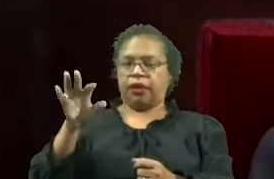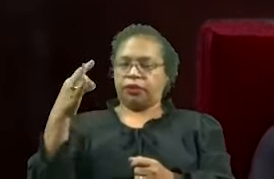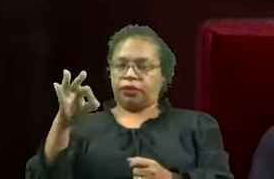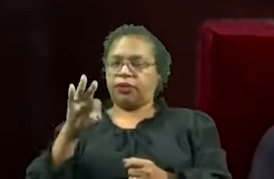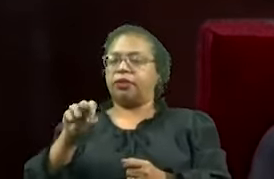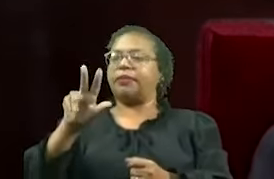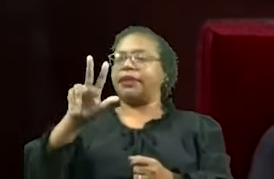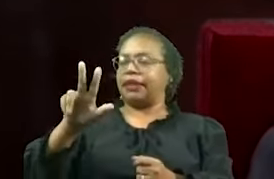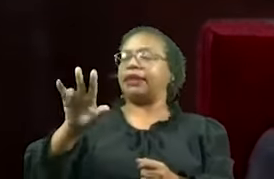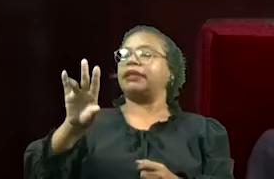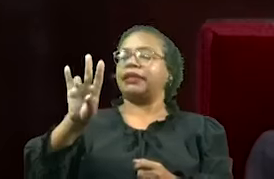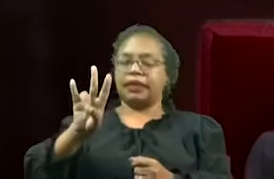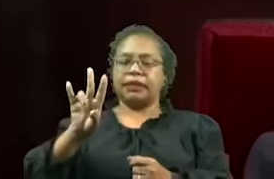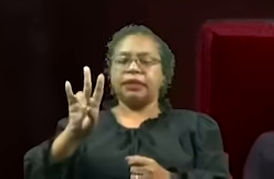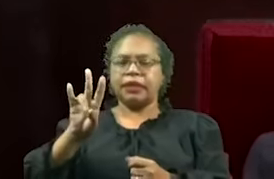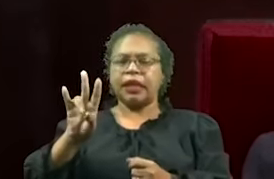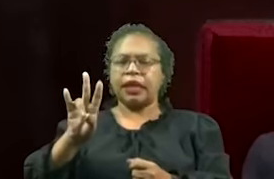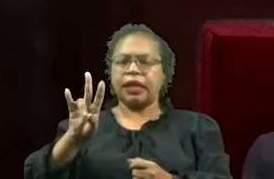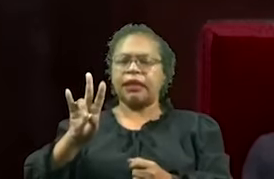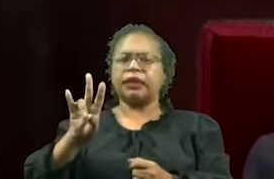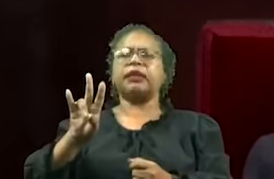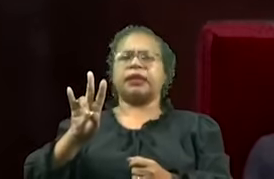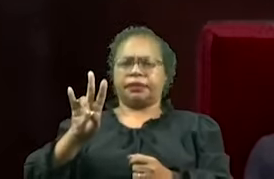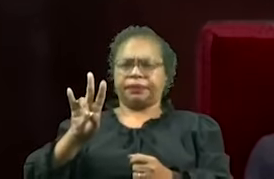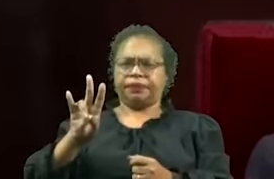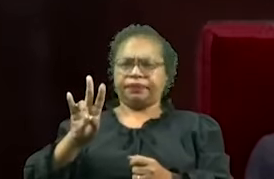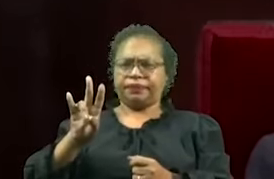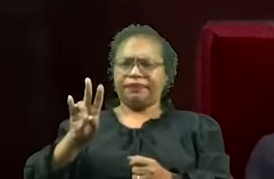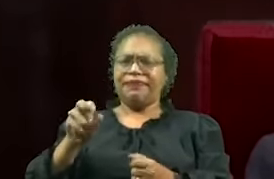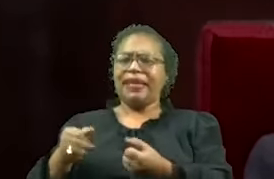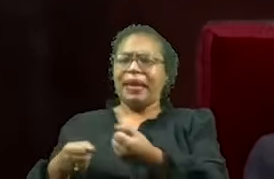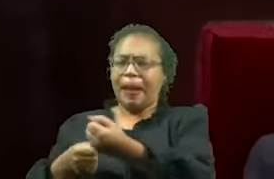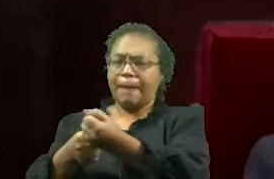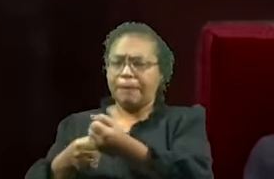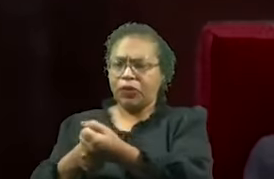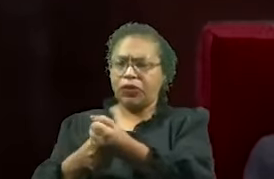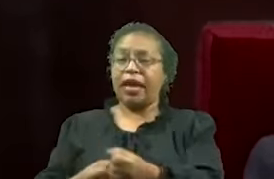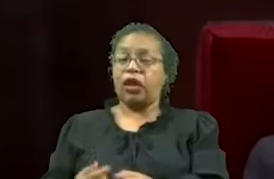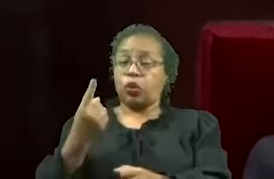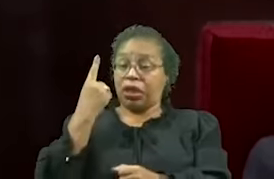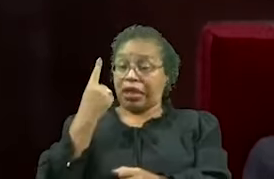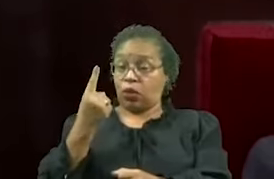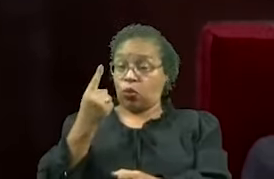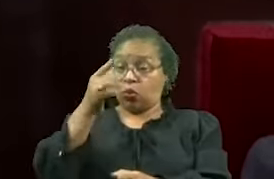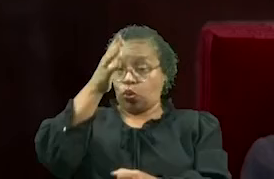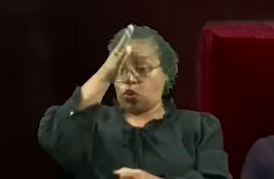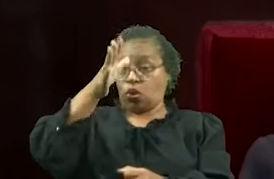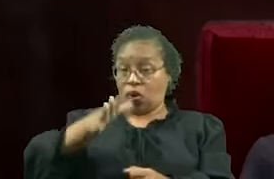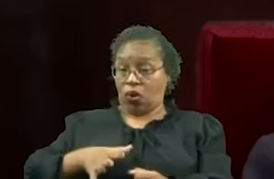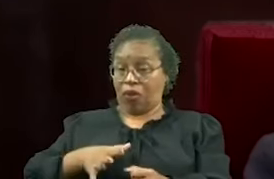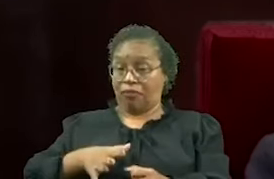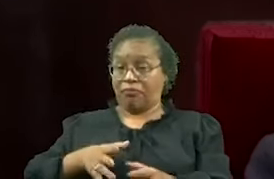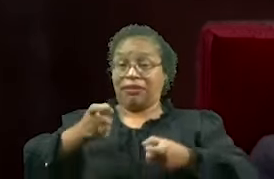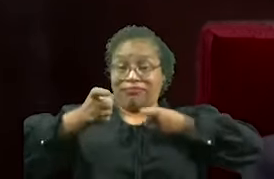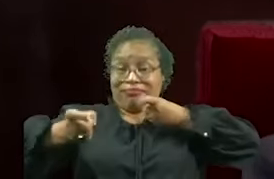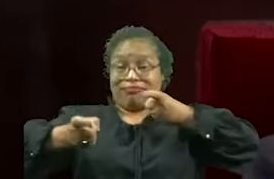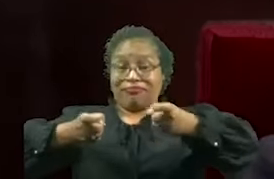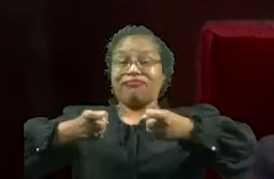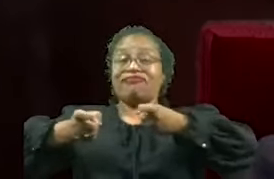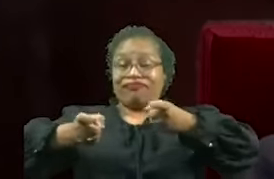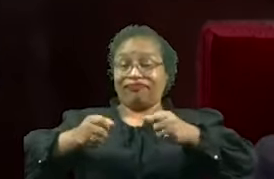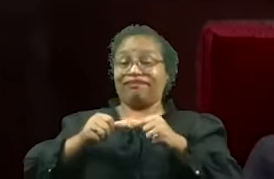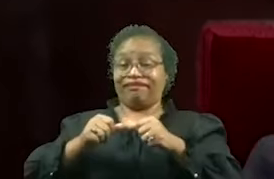allanaron el camino para que la figura de un solo hombre extendiera su sombra sobre el país las